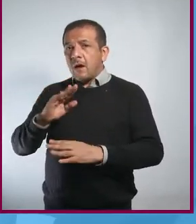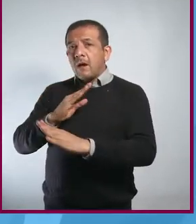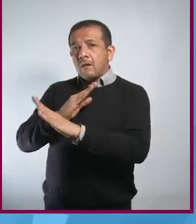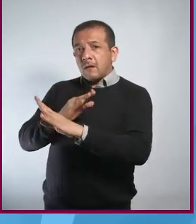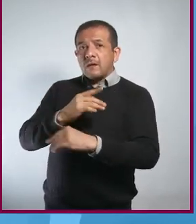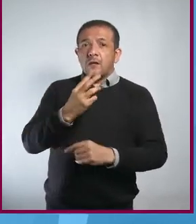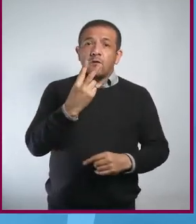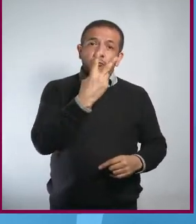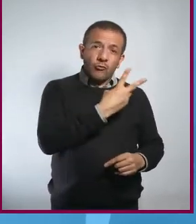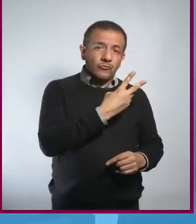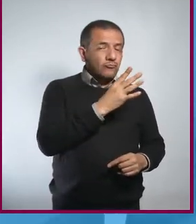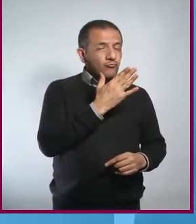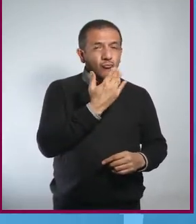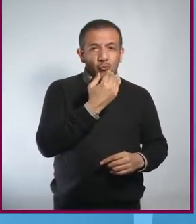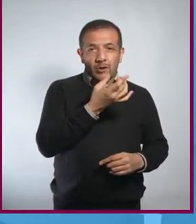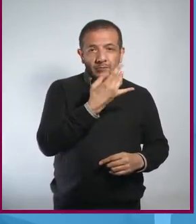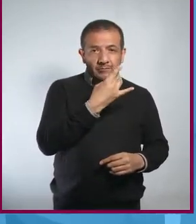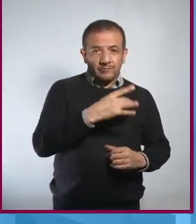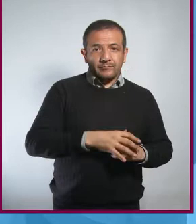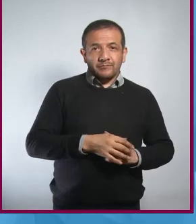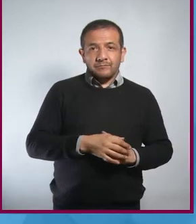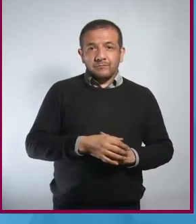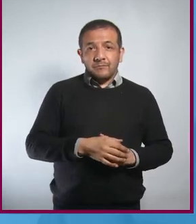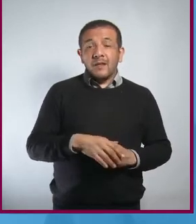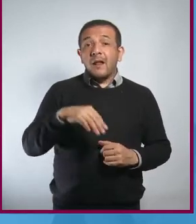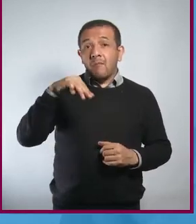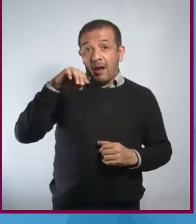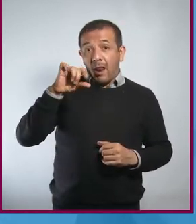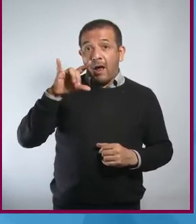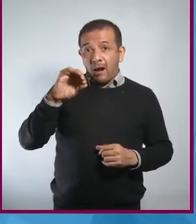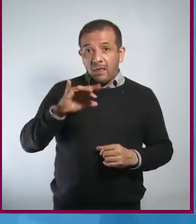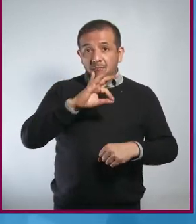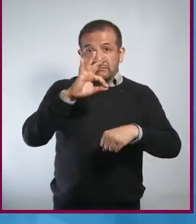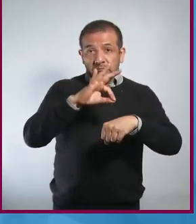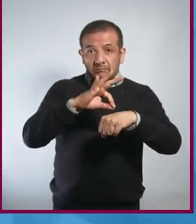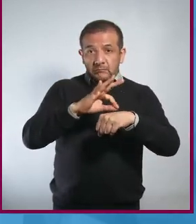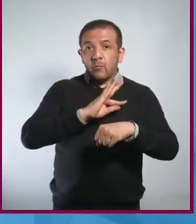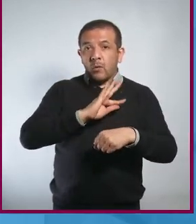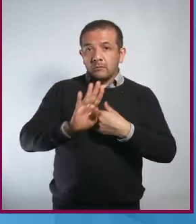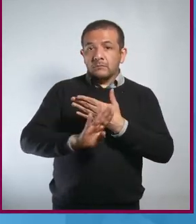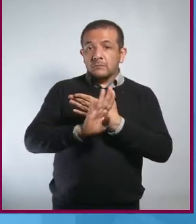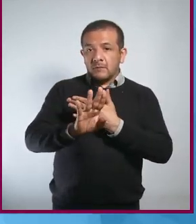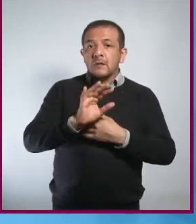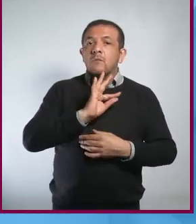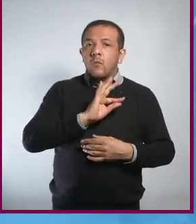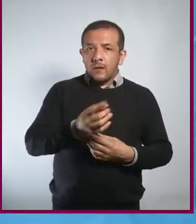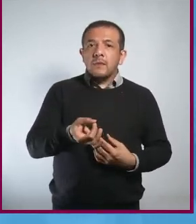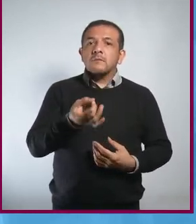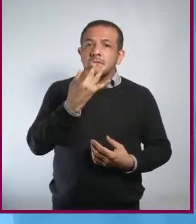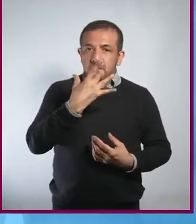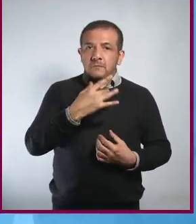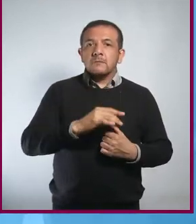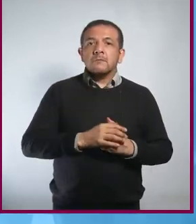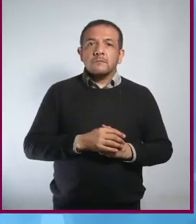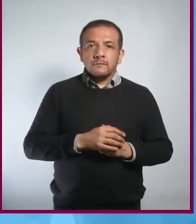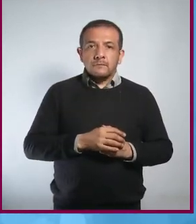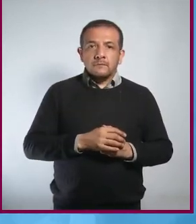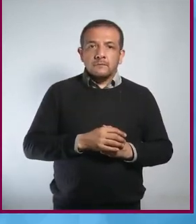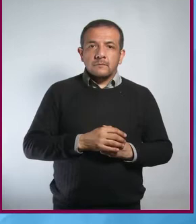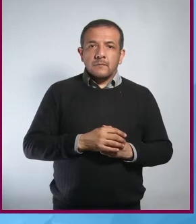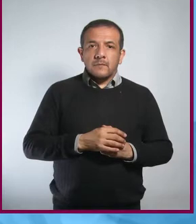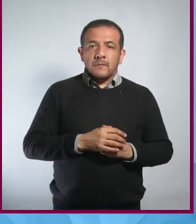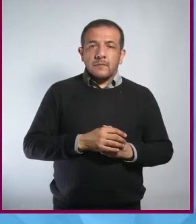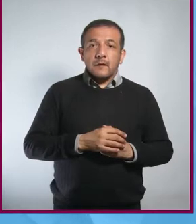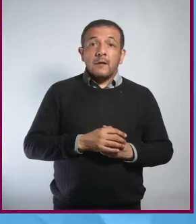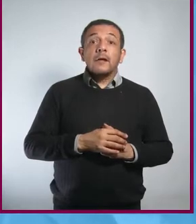profiláctico. La malaria se puede prevenir y también tratar. Para